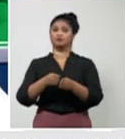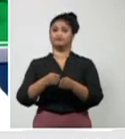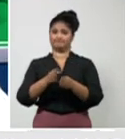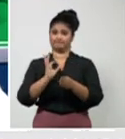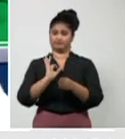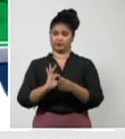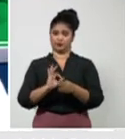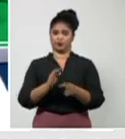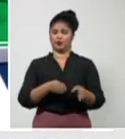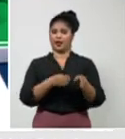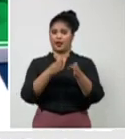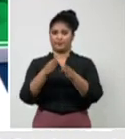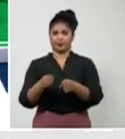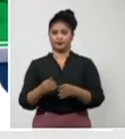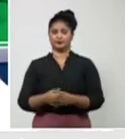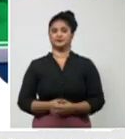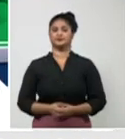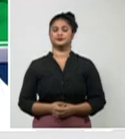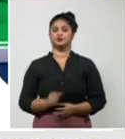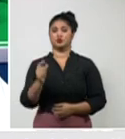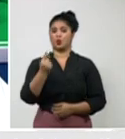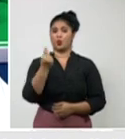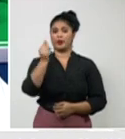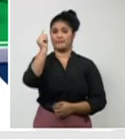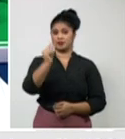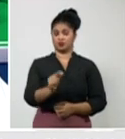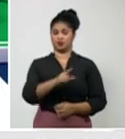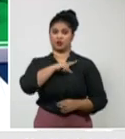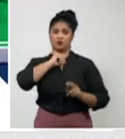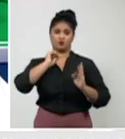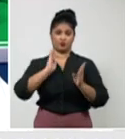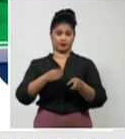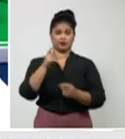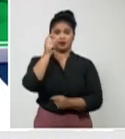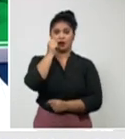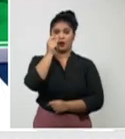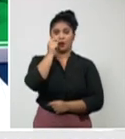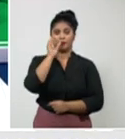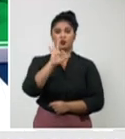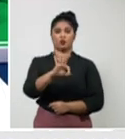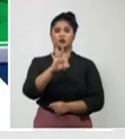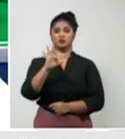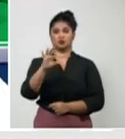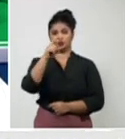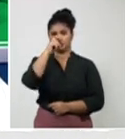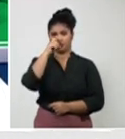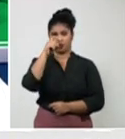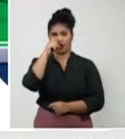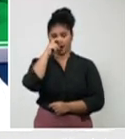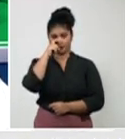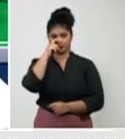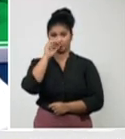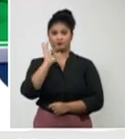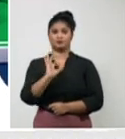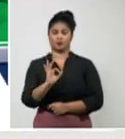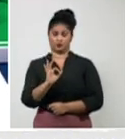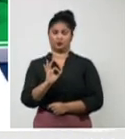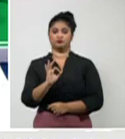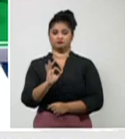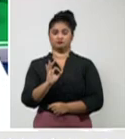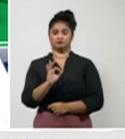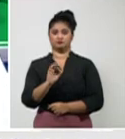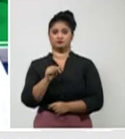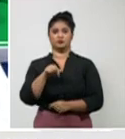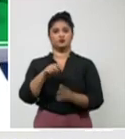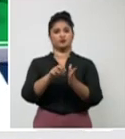Un paciente que fallece de 88 años del municipio de Santiago, en la provincia de igual nombre,